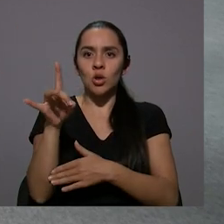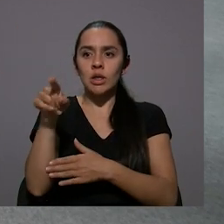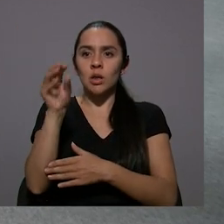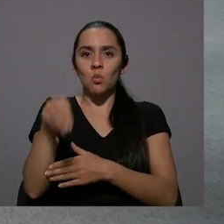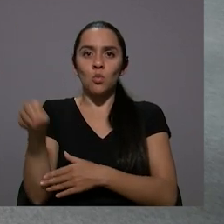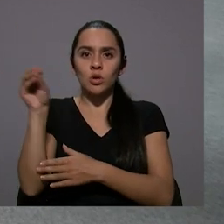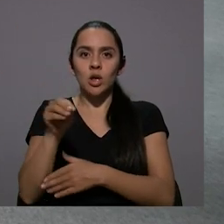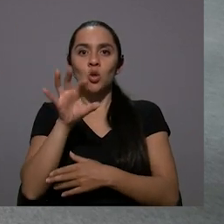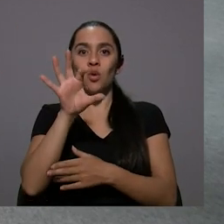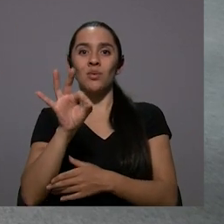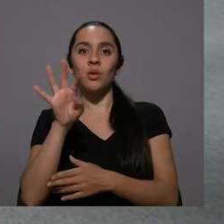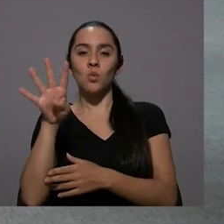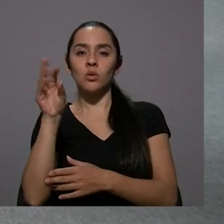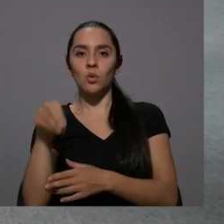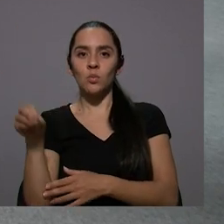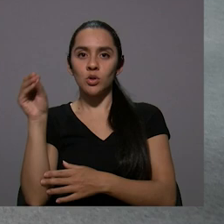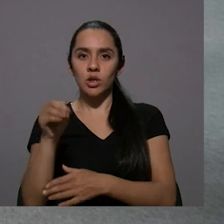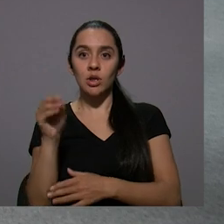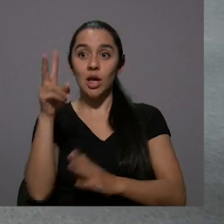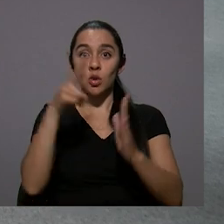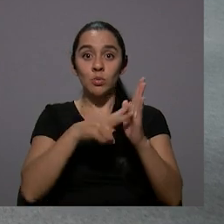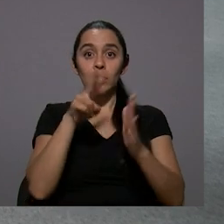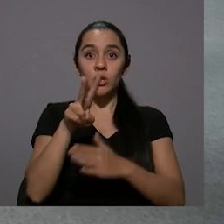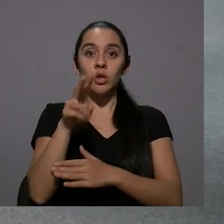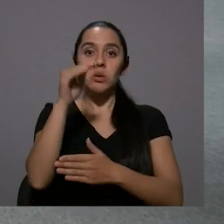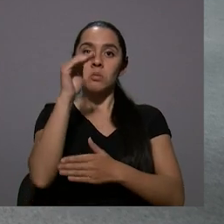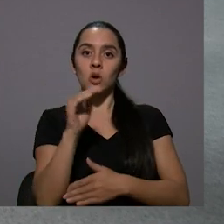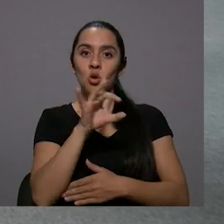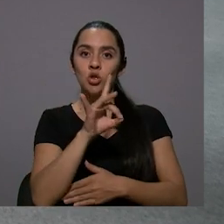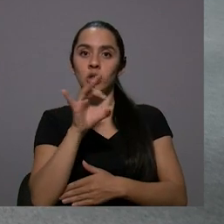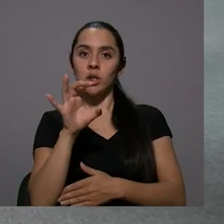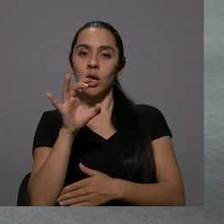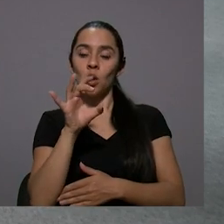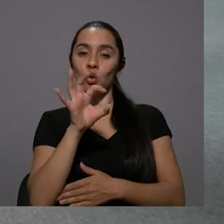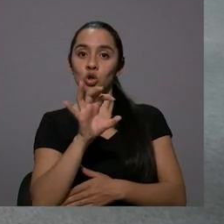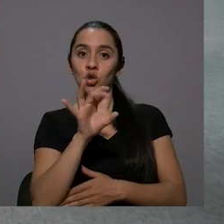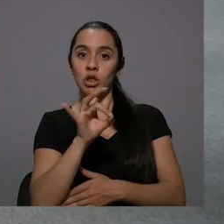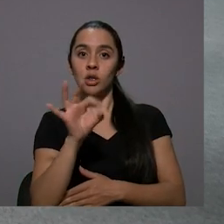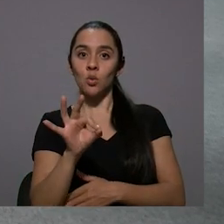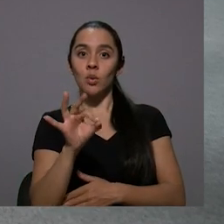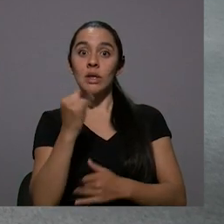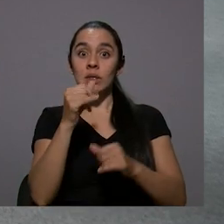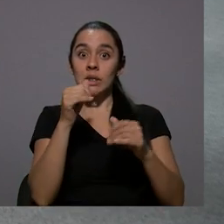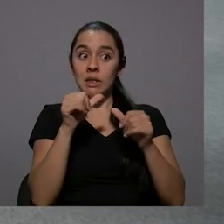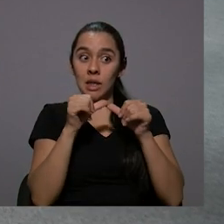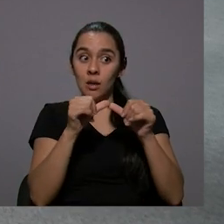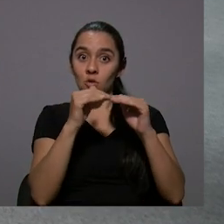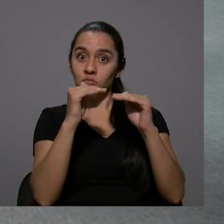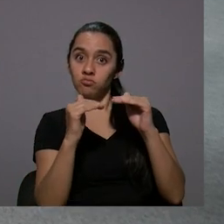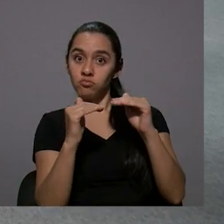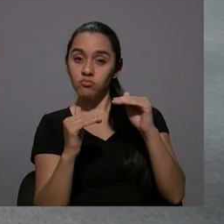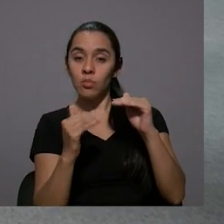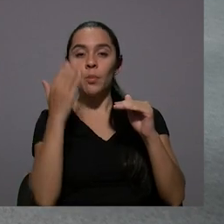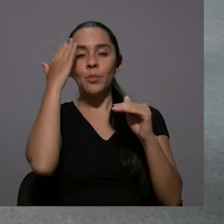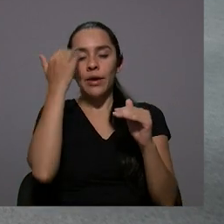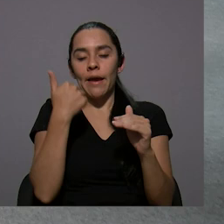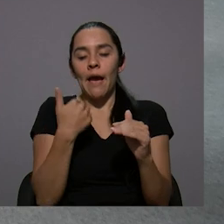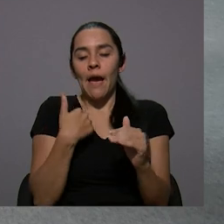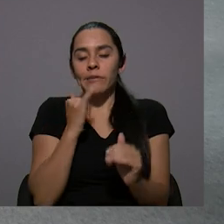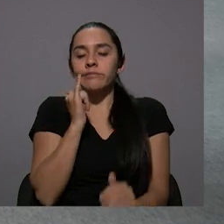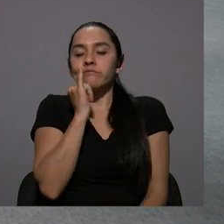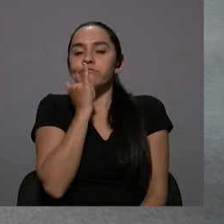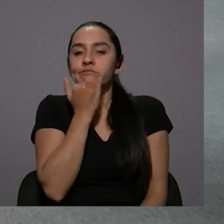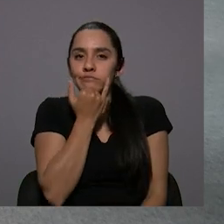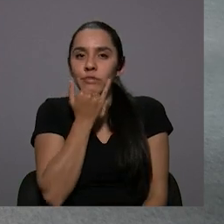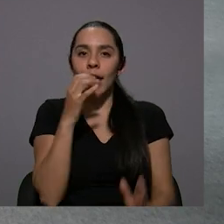porcentaje lo tenemos en un 94 por en el 2022 bajamos un 89 si seguimos bajando por qué Porque hay errores